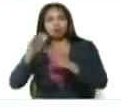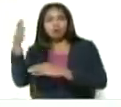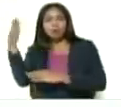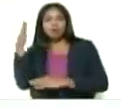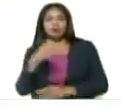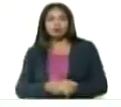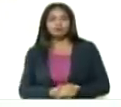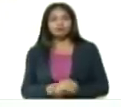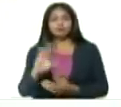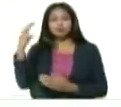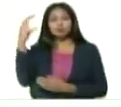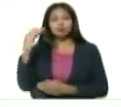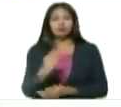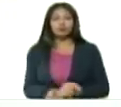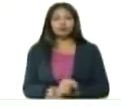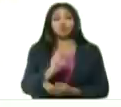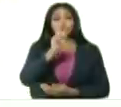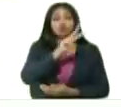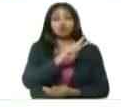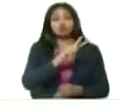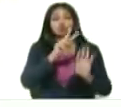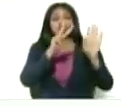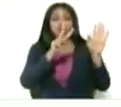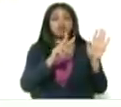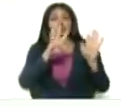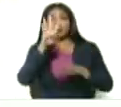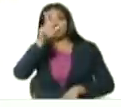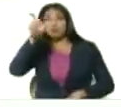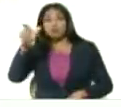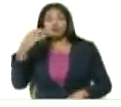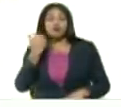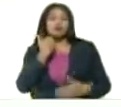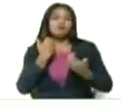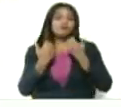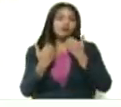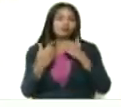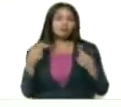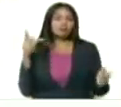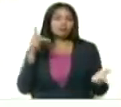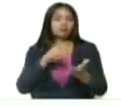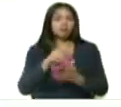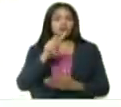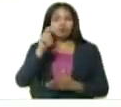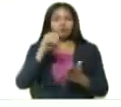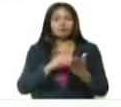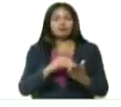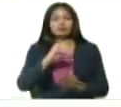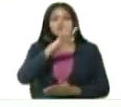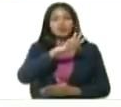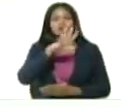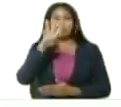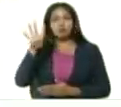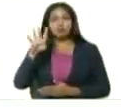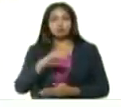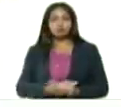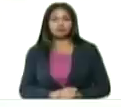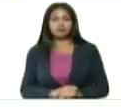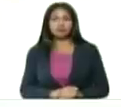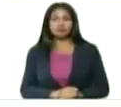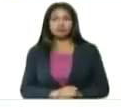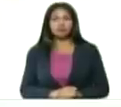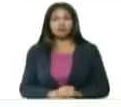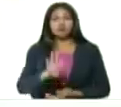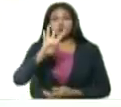Colombia declara hoy 274 casos para llegar a 2.054 y declara